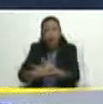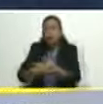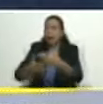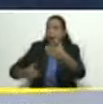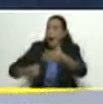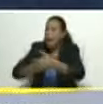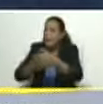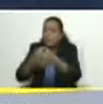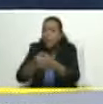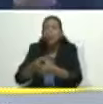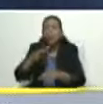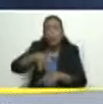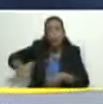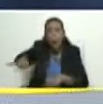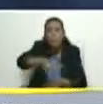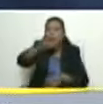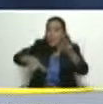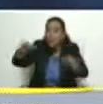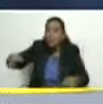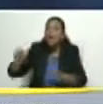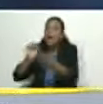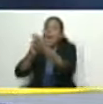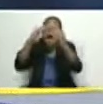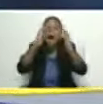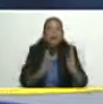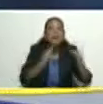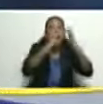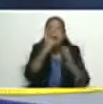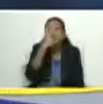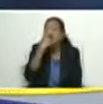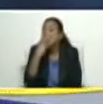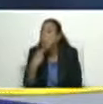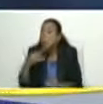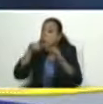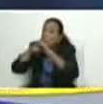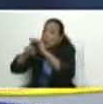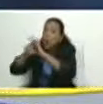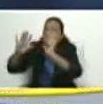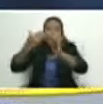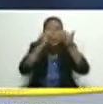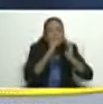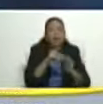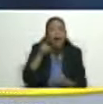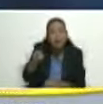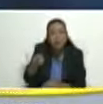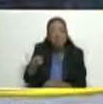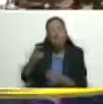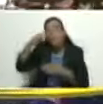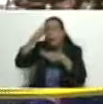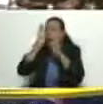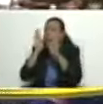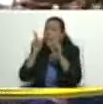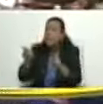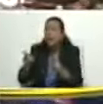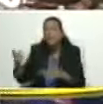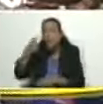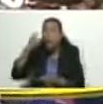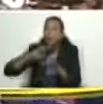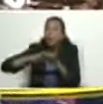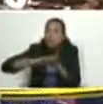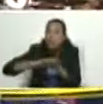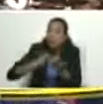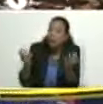Maduro va a llegar allí, a cada una de esas casas, a cada uno de los barrios, a cada una de las comunidades. para atender, para buscar,